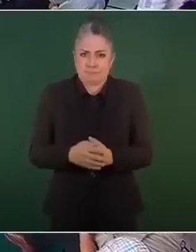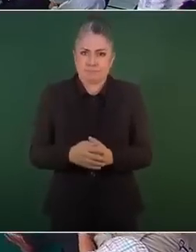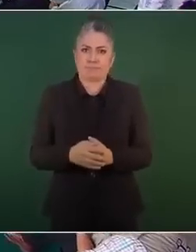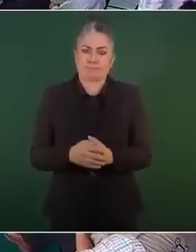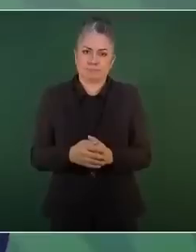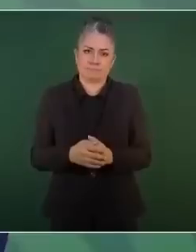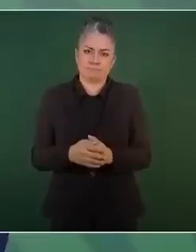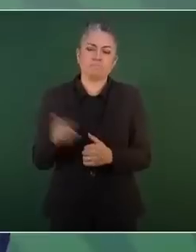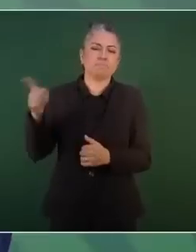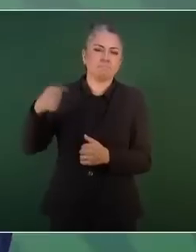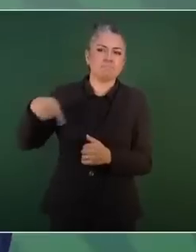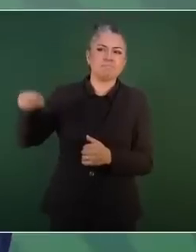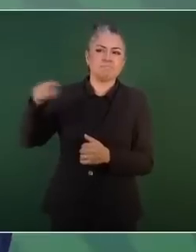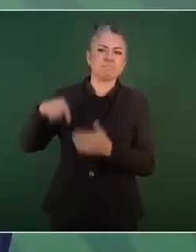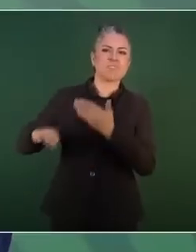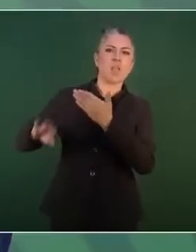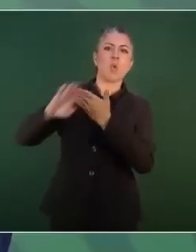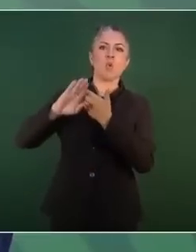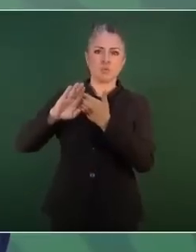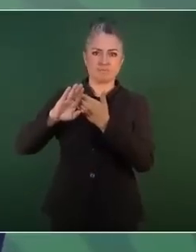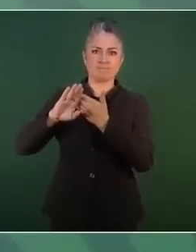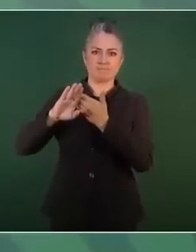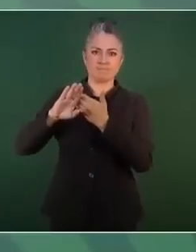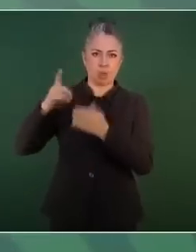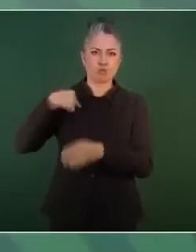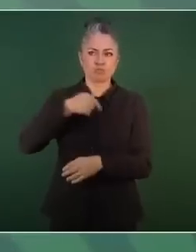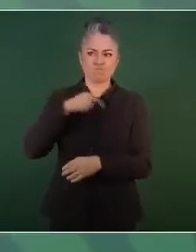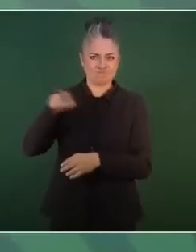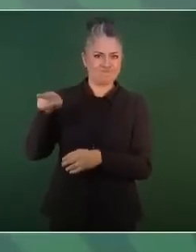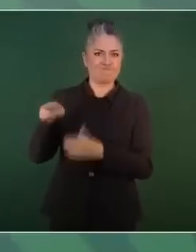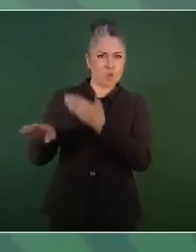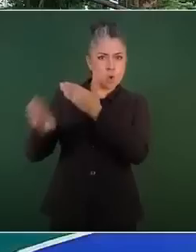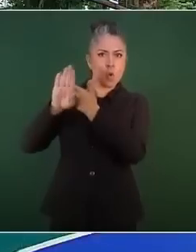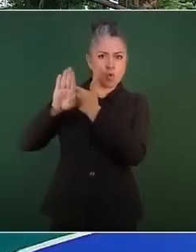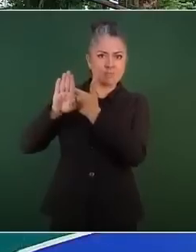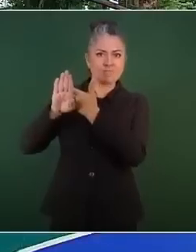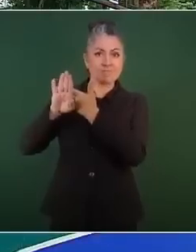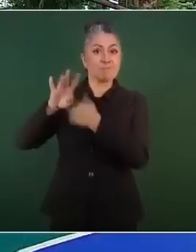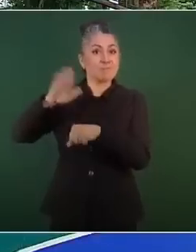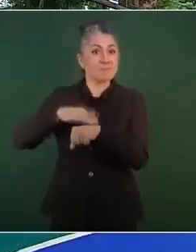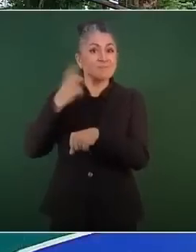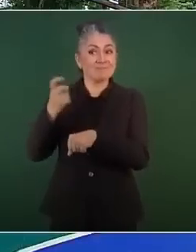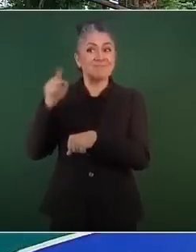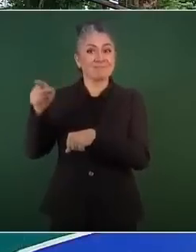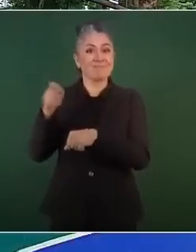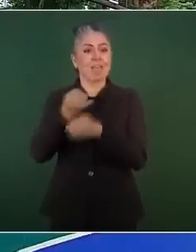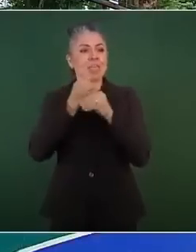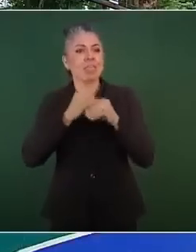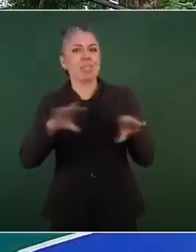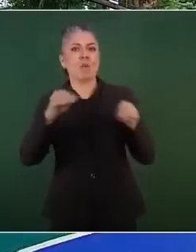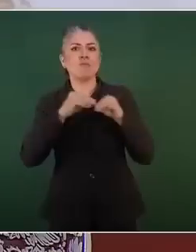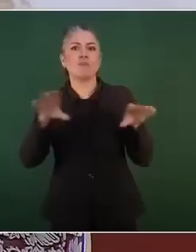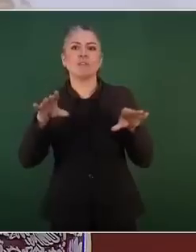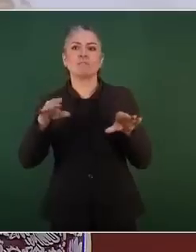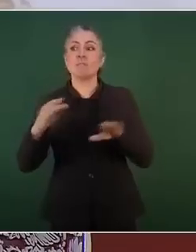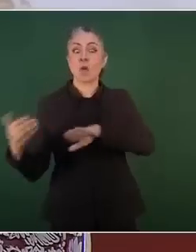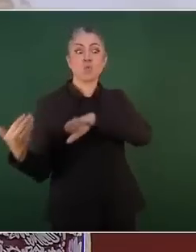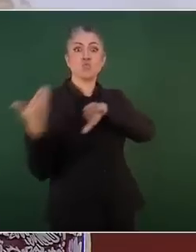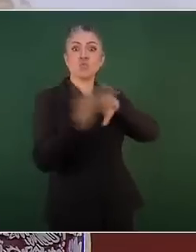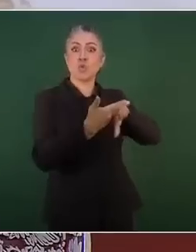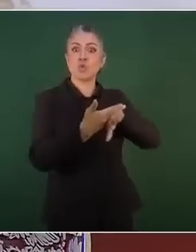Están en contra de nosotros y por eso la campaña en contra de las Fuerzas